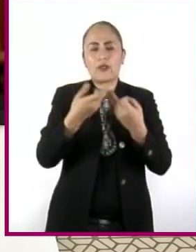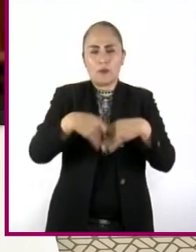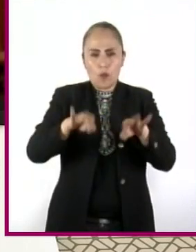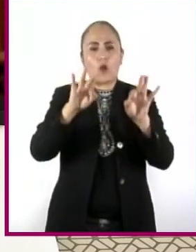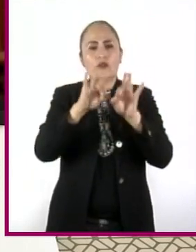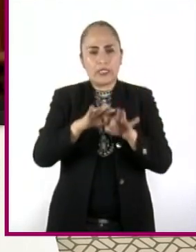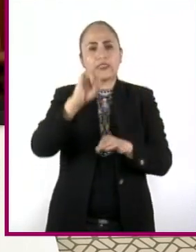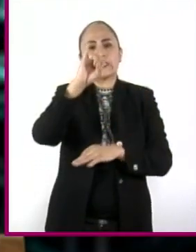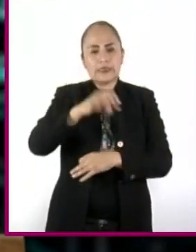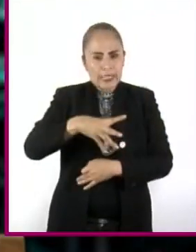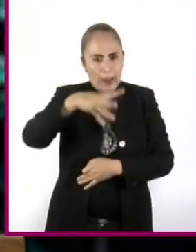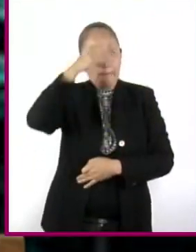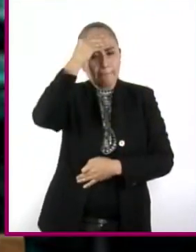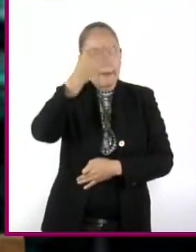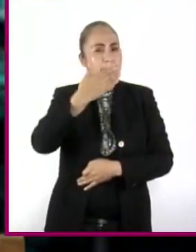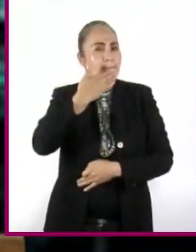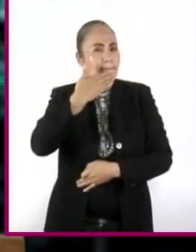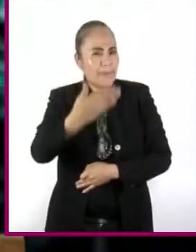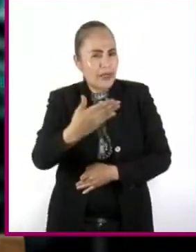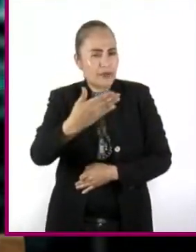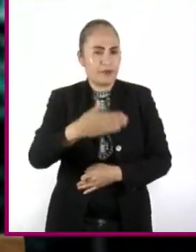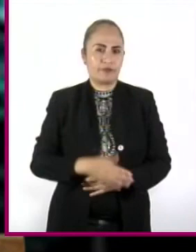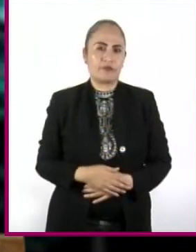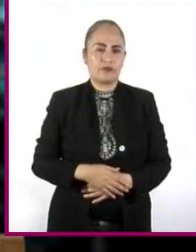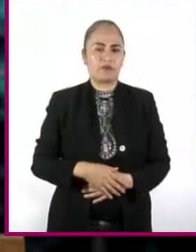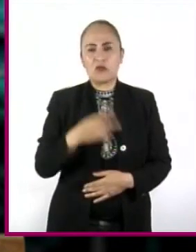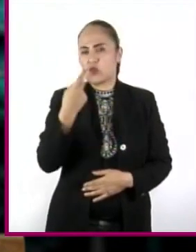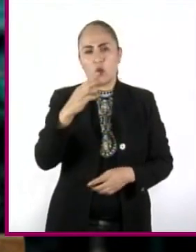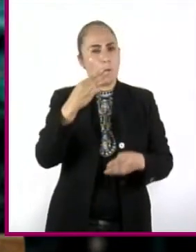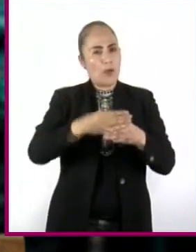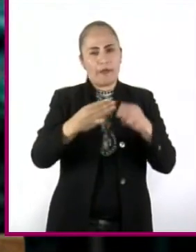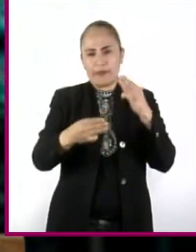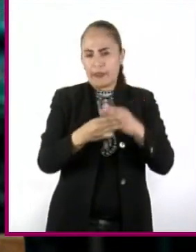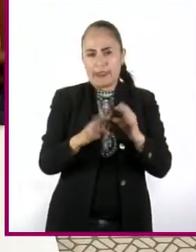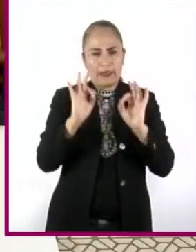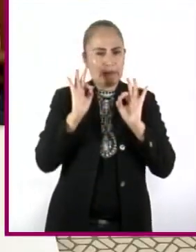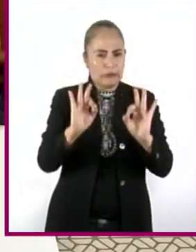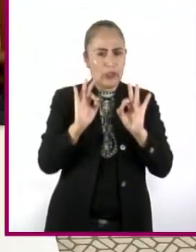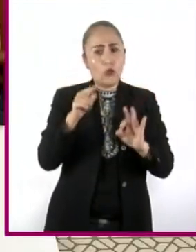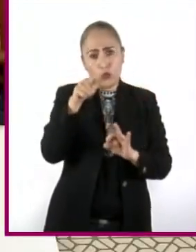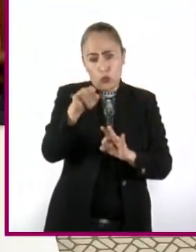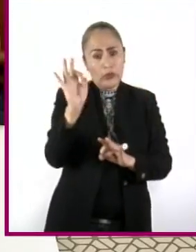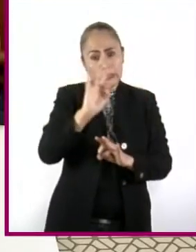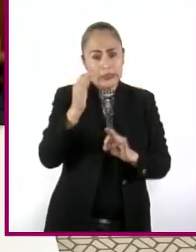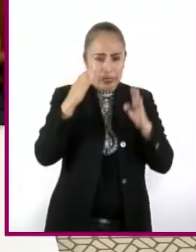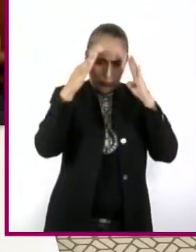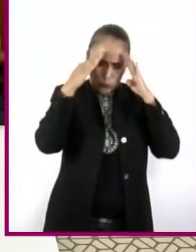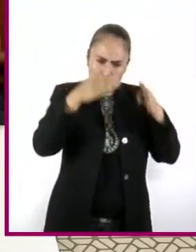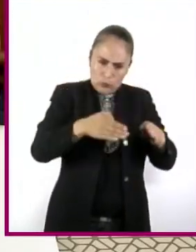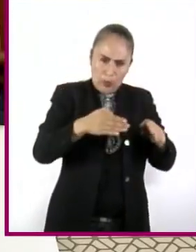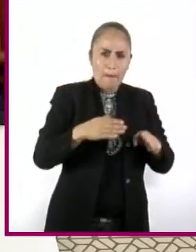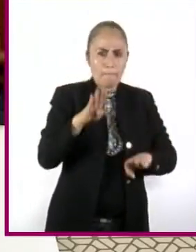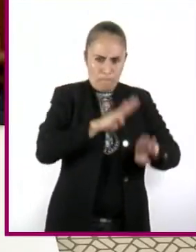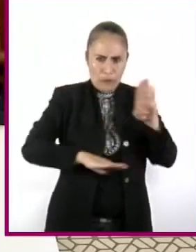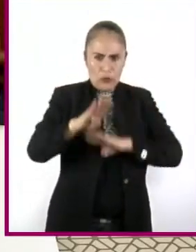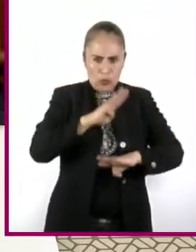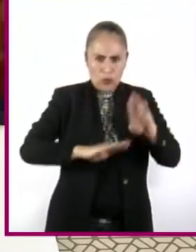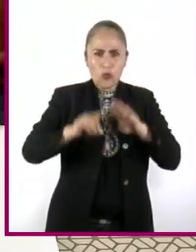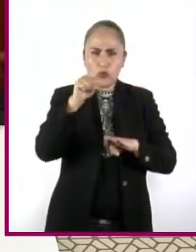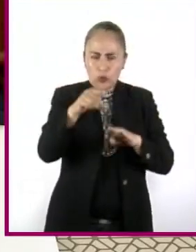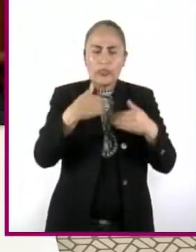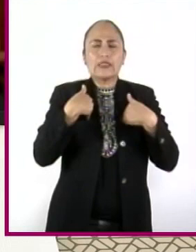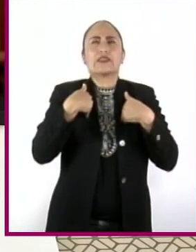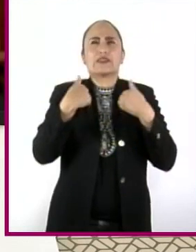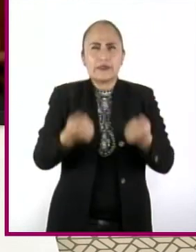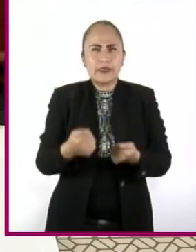que aprendan bien por el momento su materia. Es decir, si eres biólogo, entiende bien el trasfondo y